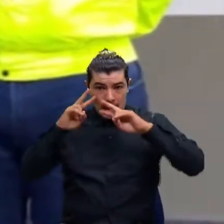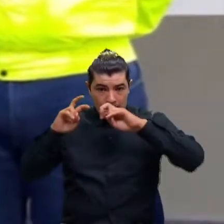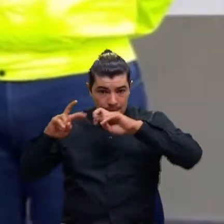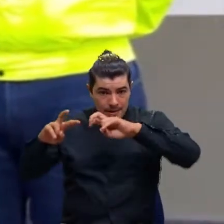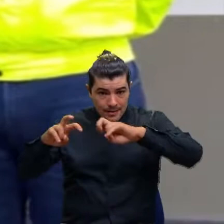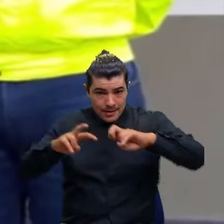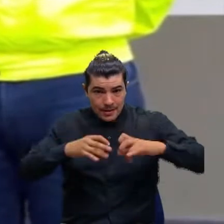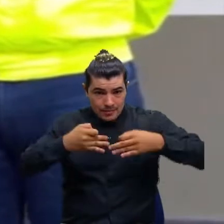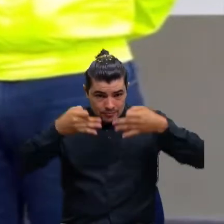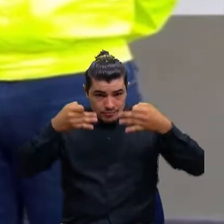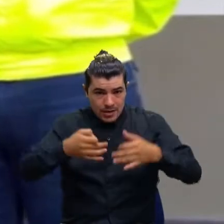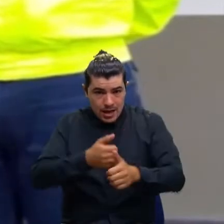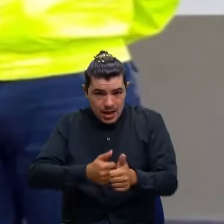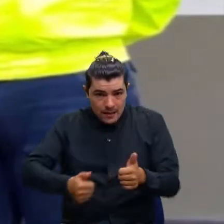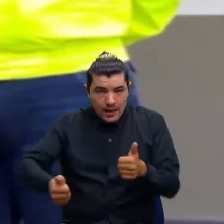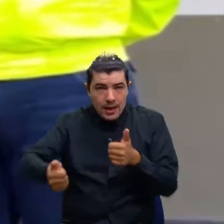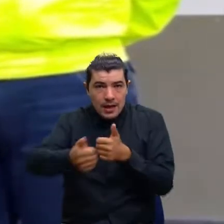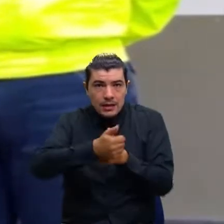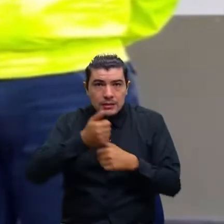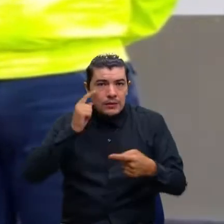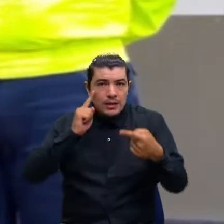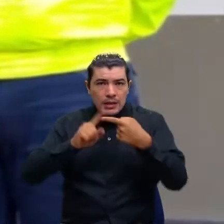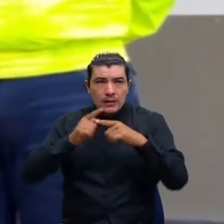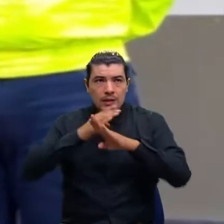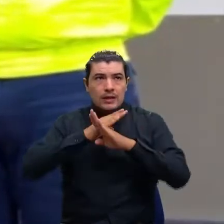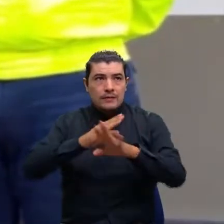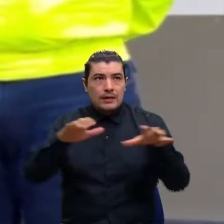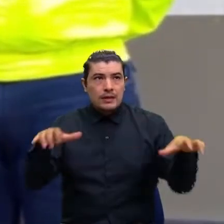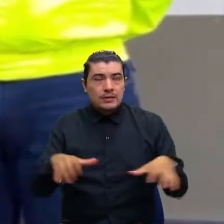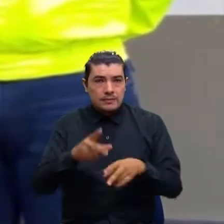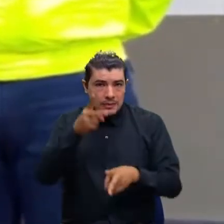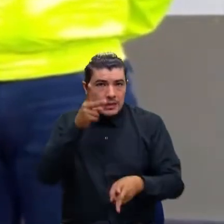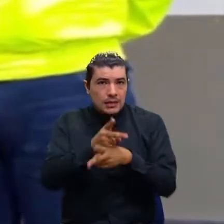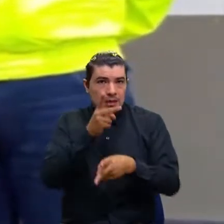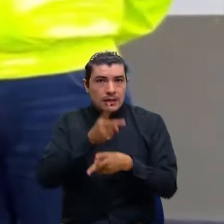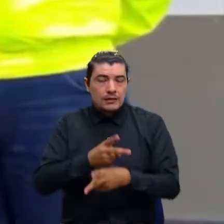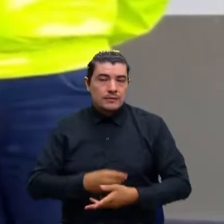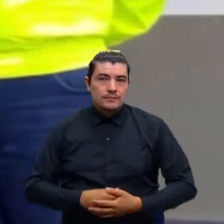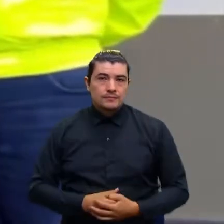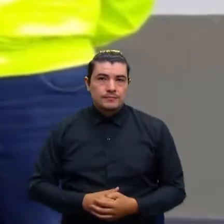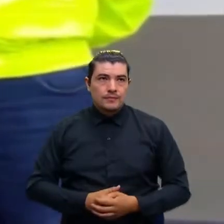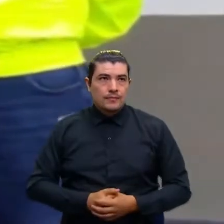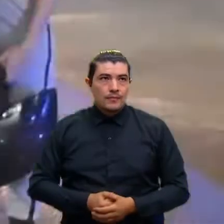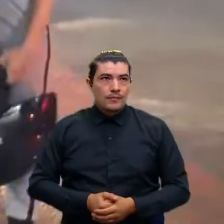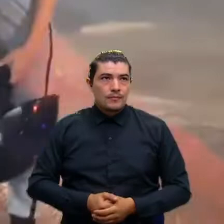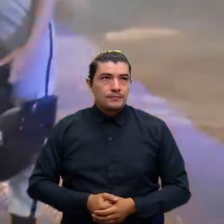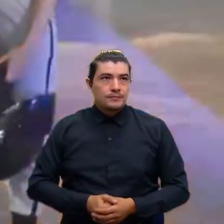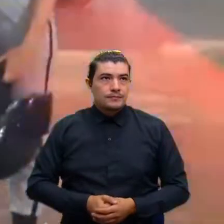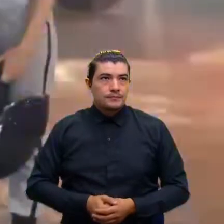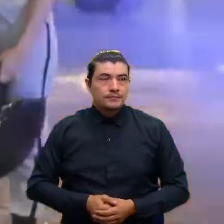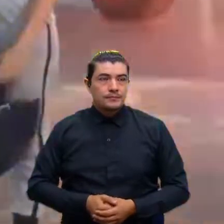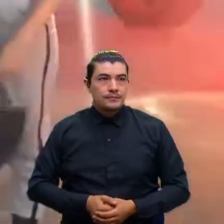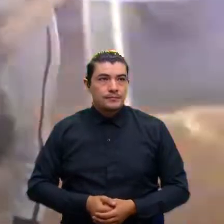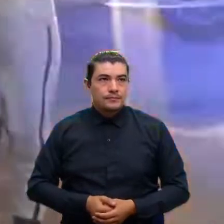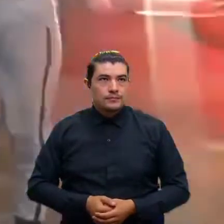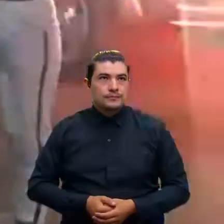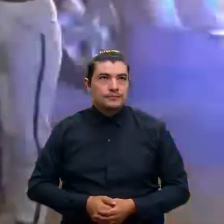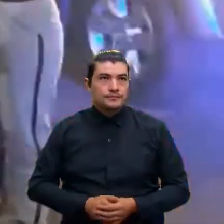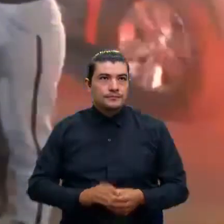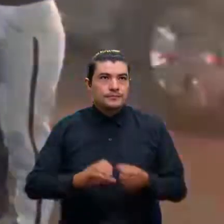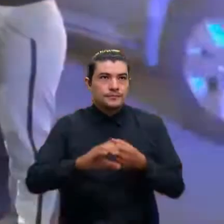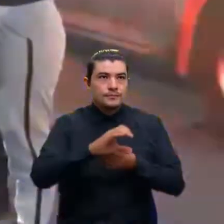sigan avanzando para mitigar este flagelo, esta accionar delictivo. Mientras que en Cúcuta